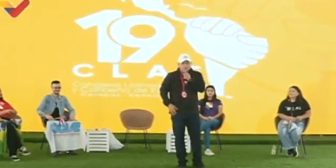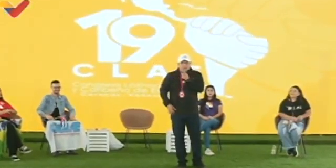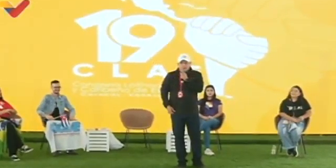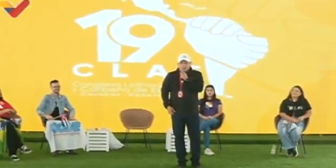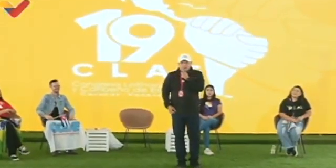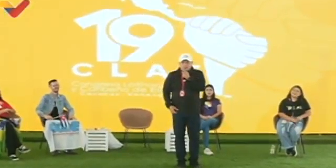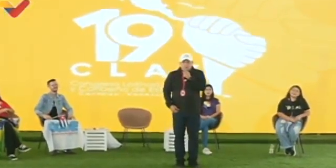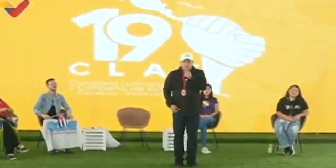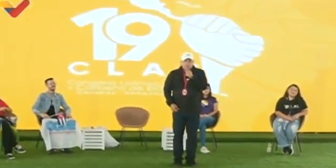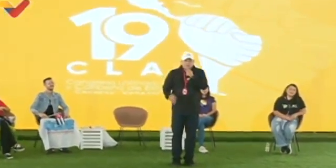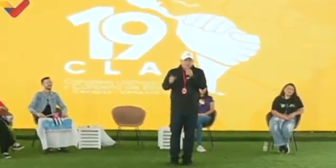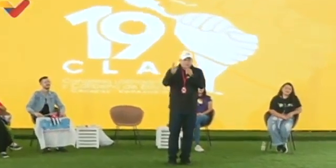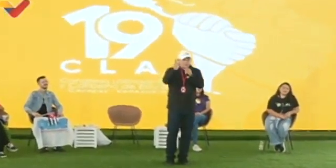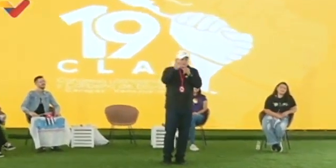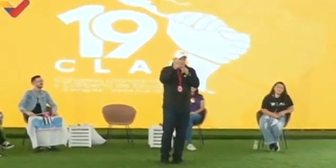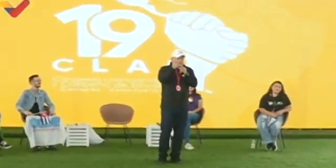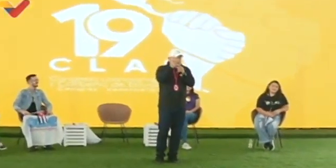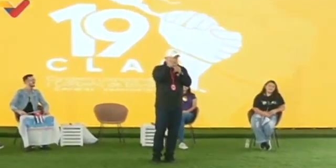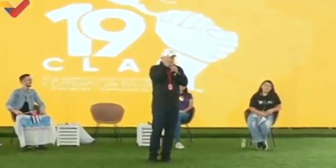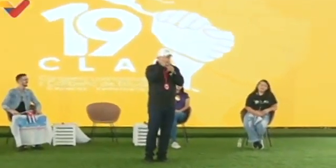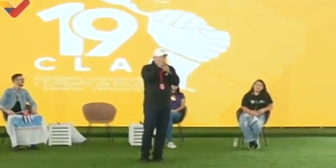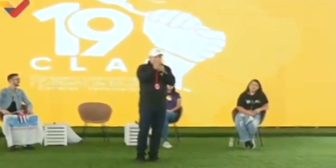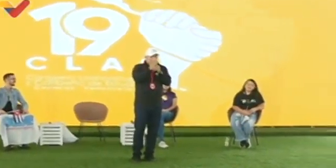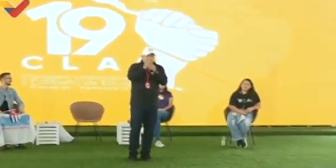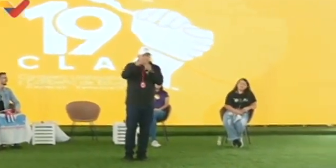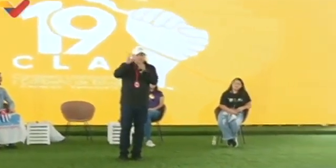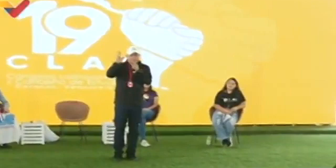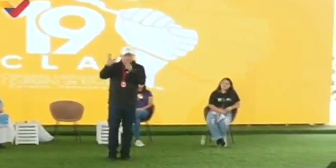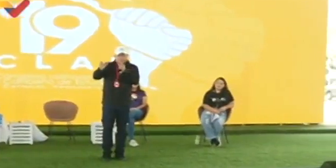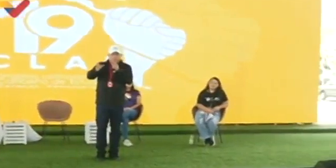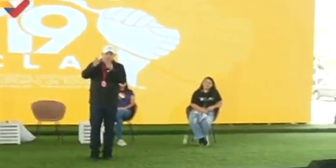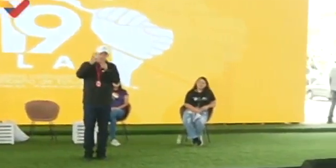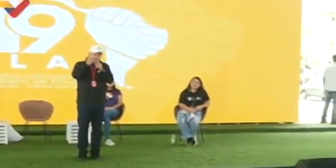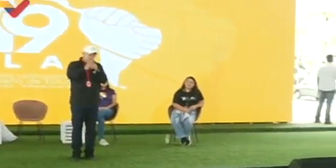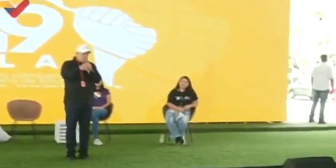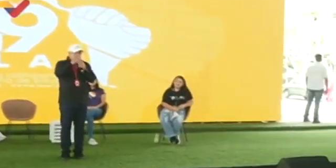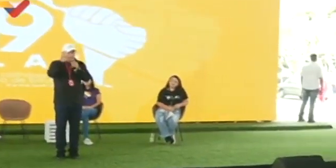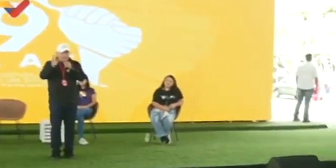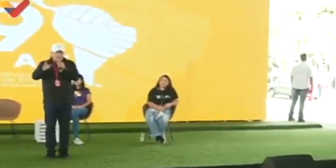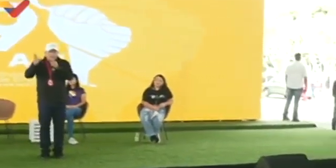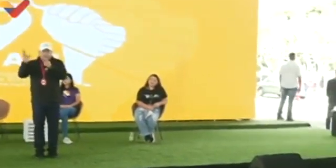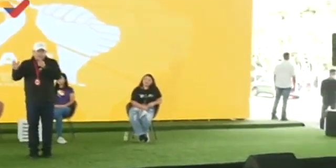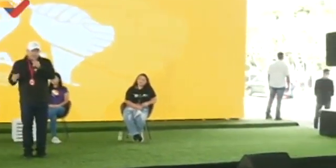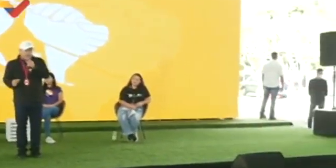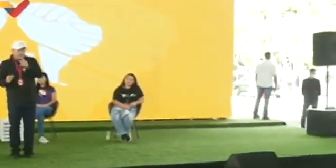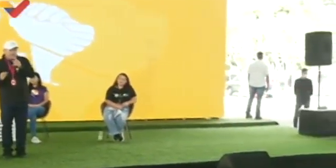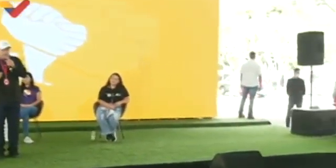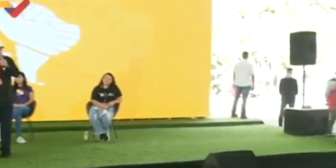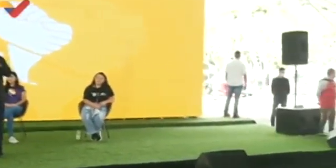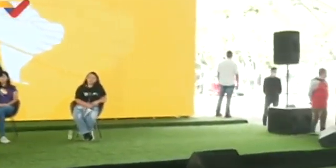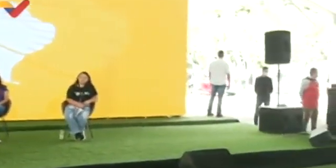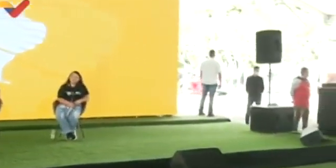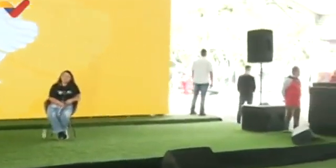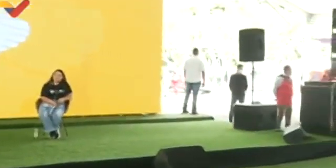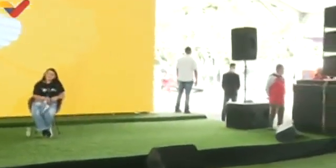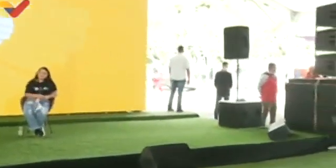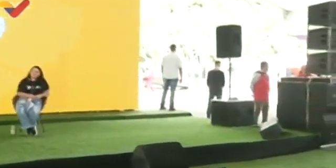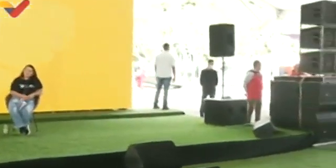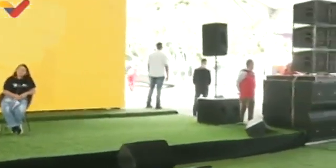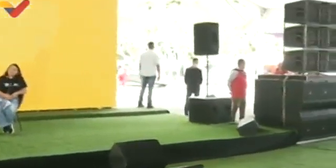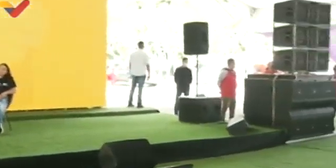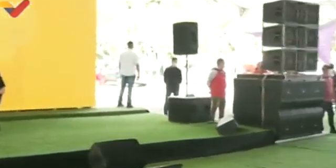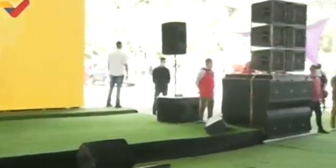y dos pueblos. Y el imperialismo fijó sus objetivos sobre Venezuela y sobre Cuba y Venezuela.